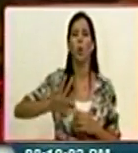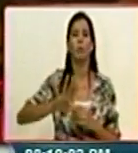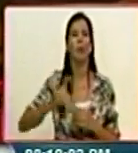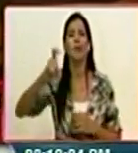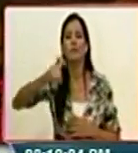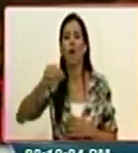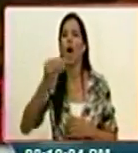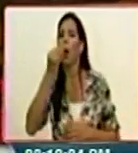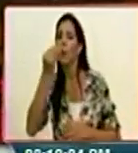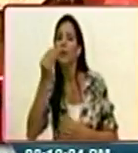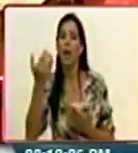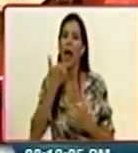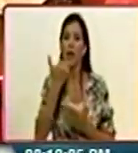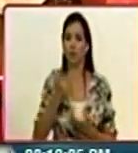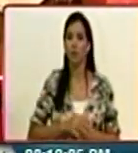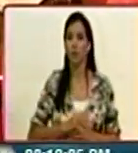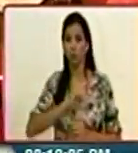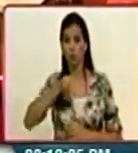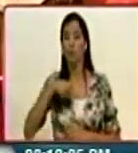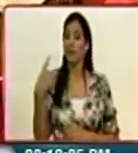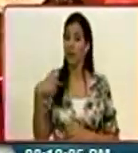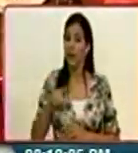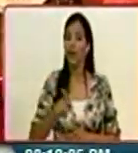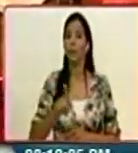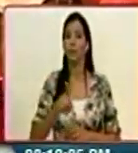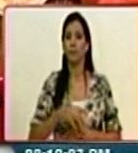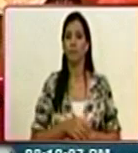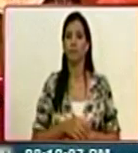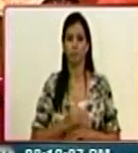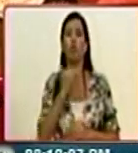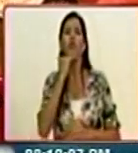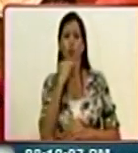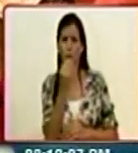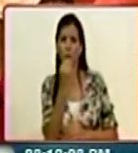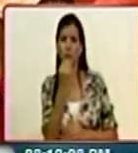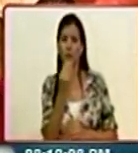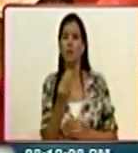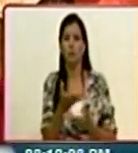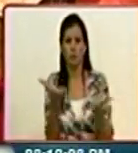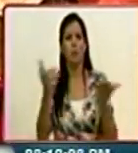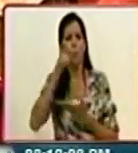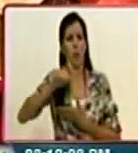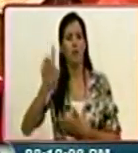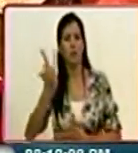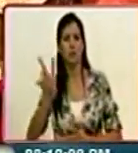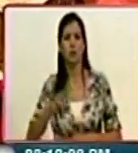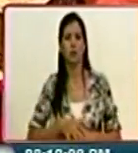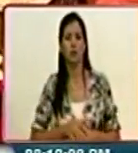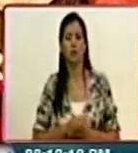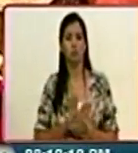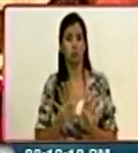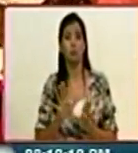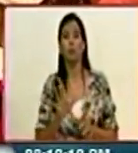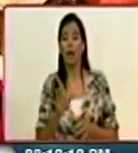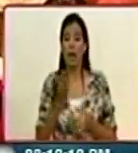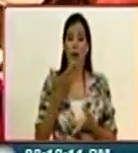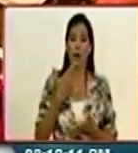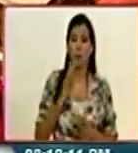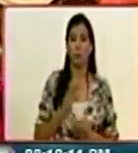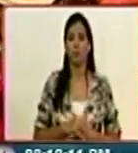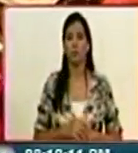alimentos. Tenemos nosotros el abastecimiento para la alimentación de todo el pueblo venezolano. El que tiene